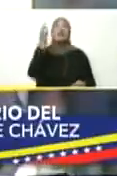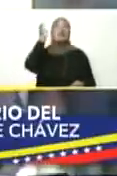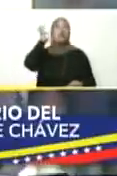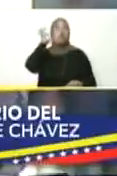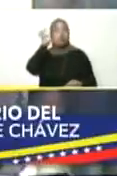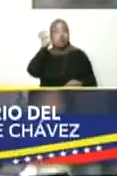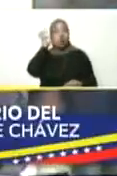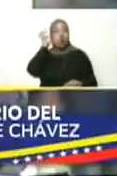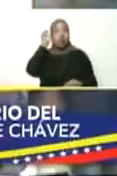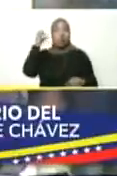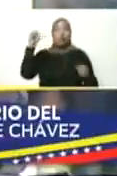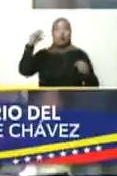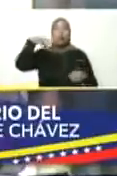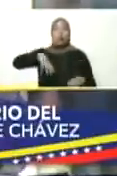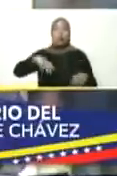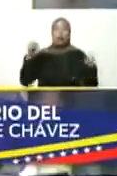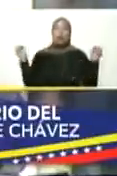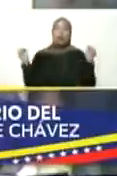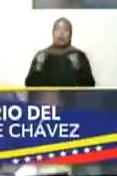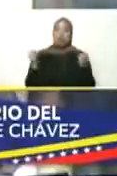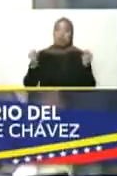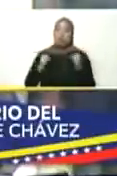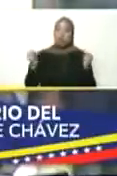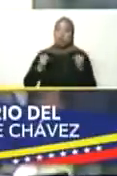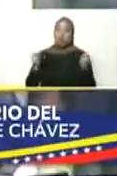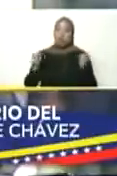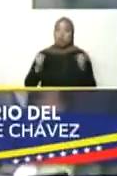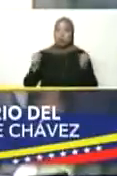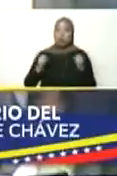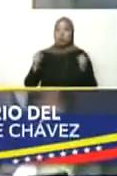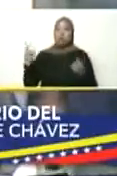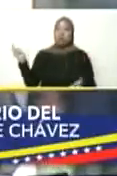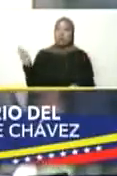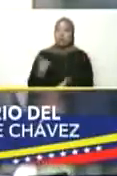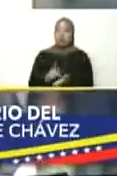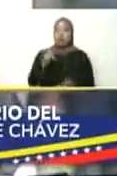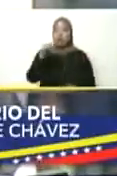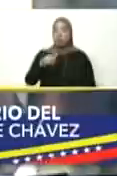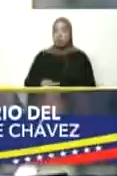del Estado Mérida. ¡Presente el Estado Mérida!